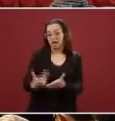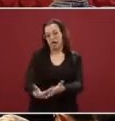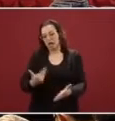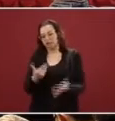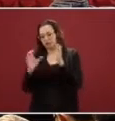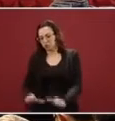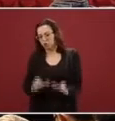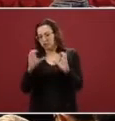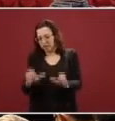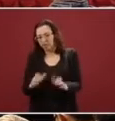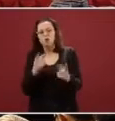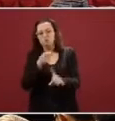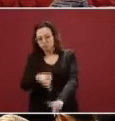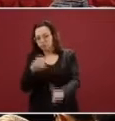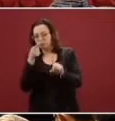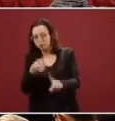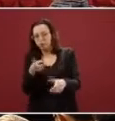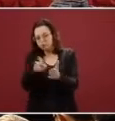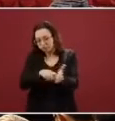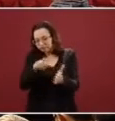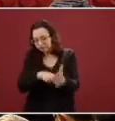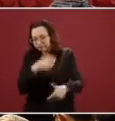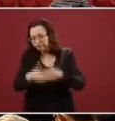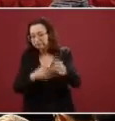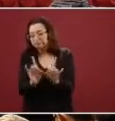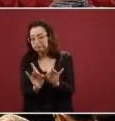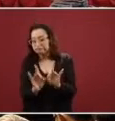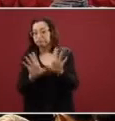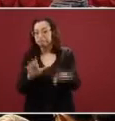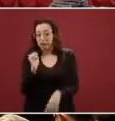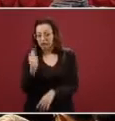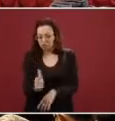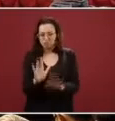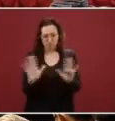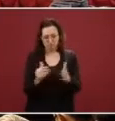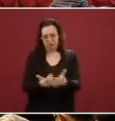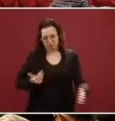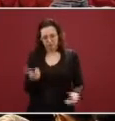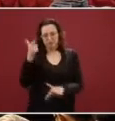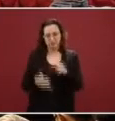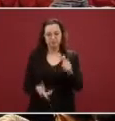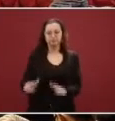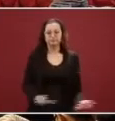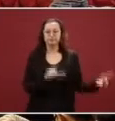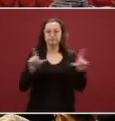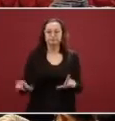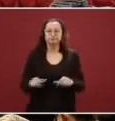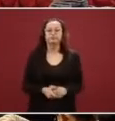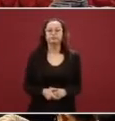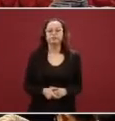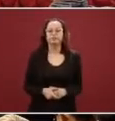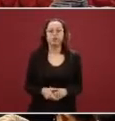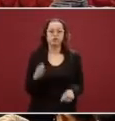de recomendaciones para la corrección de aquellas situaciones que lleguen a requerir. La siguiente, por favor. Vamos a hablar